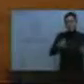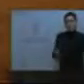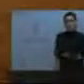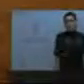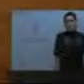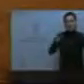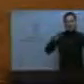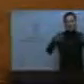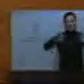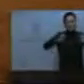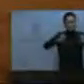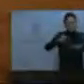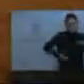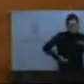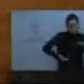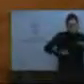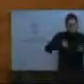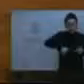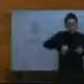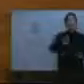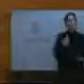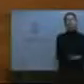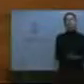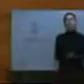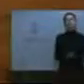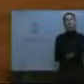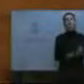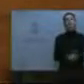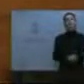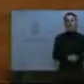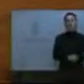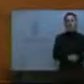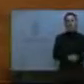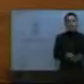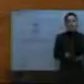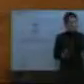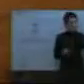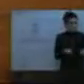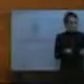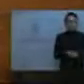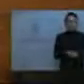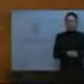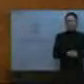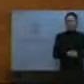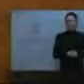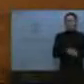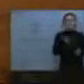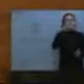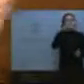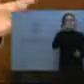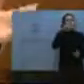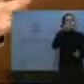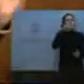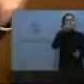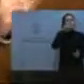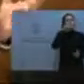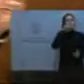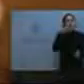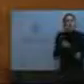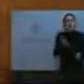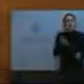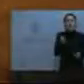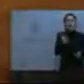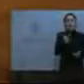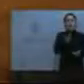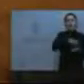Y al día de hoy me consta que no tienen ni el original de ese, una copia